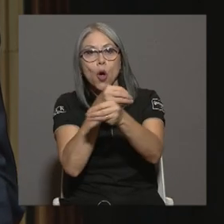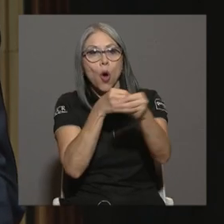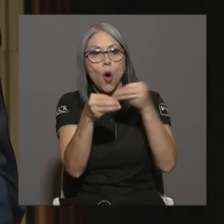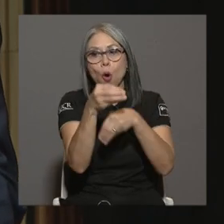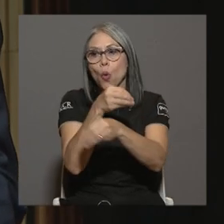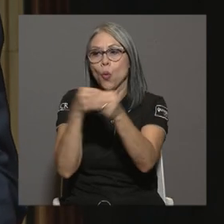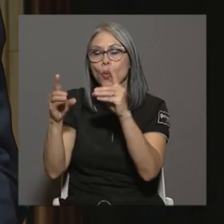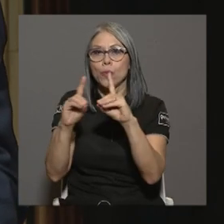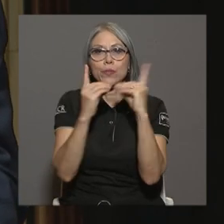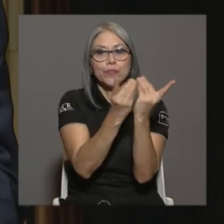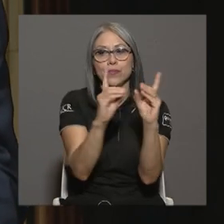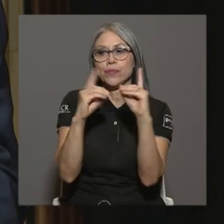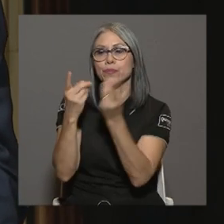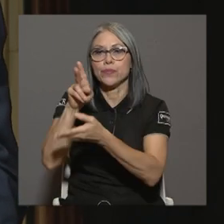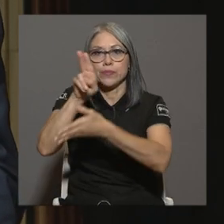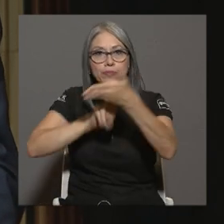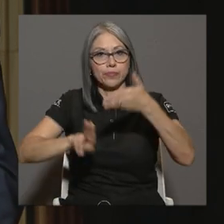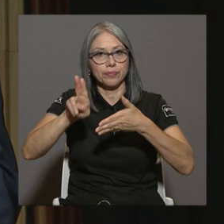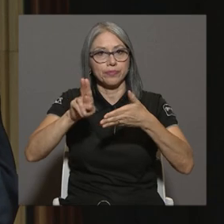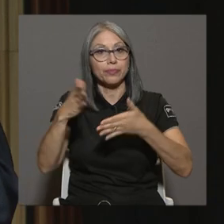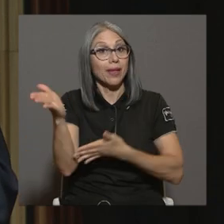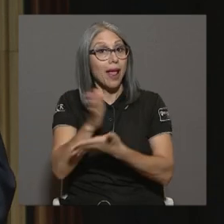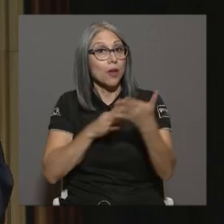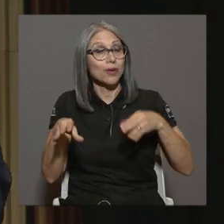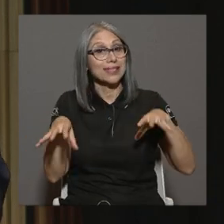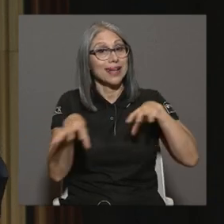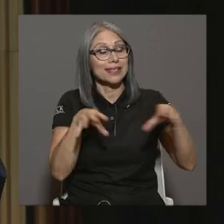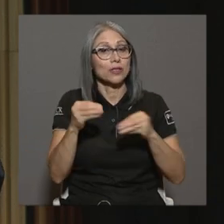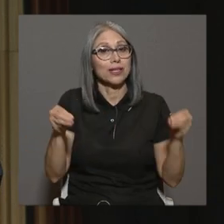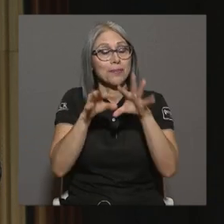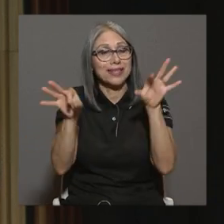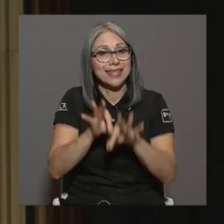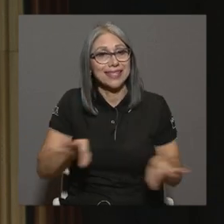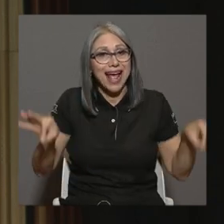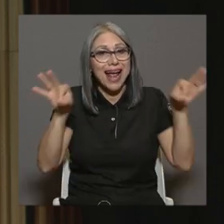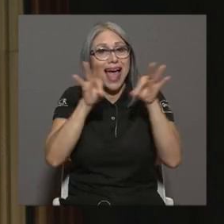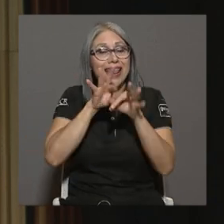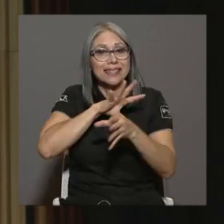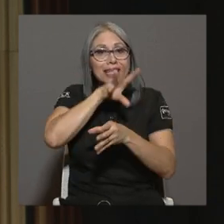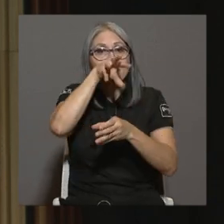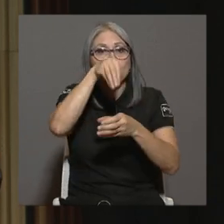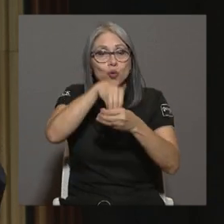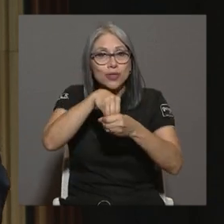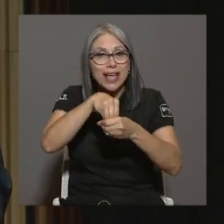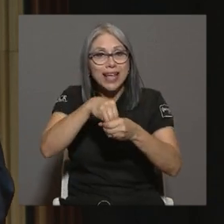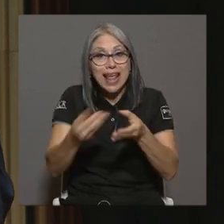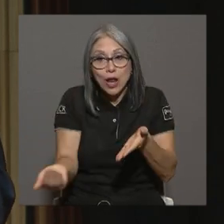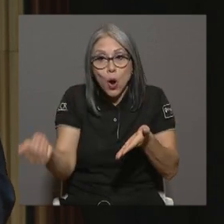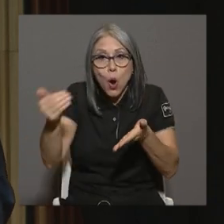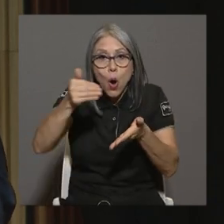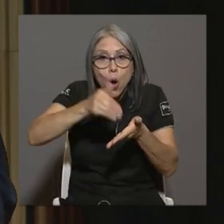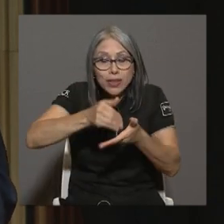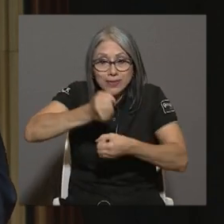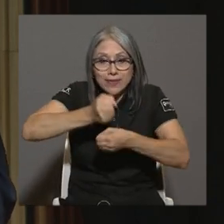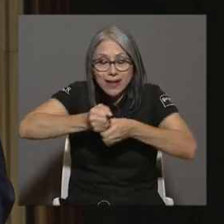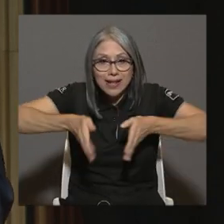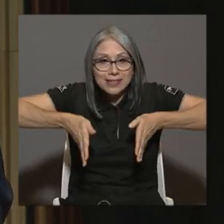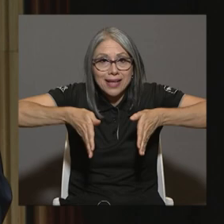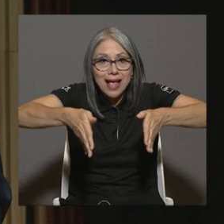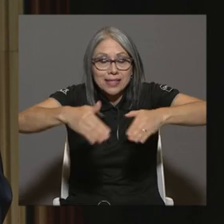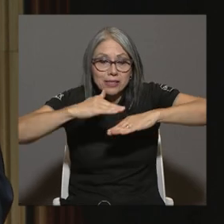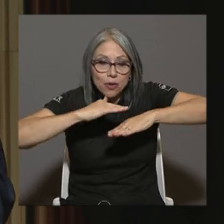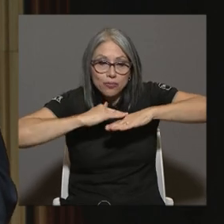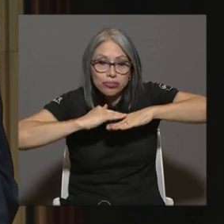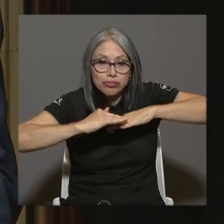universitarias. Algunas de las acciones más destacadas incluyen el recarpeteo con asfalto